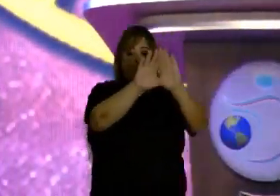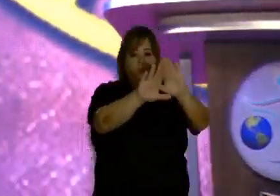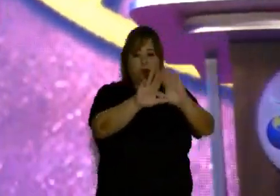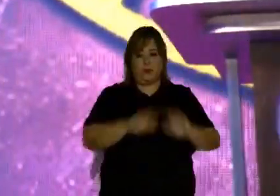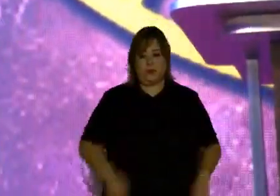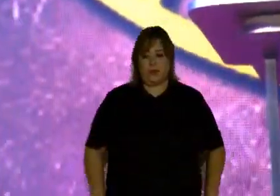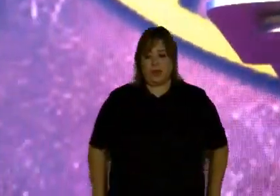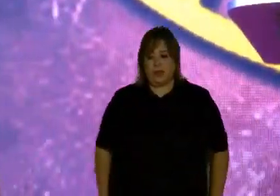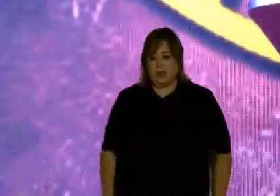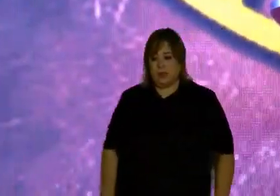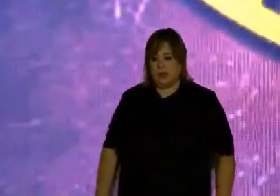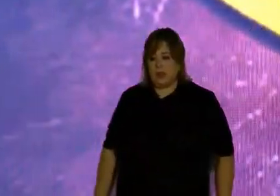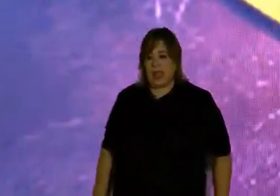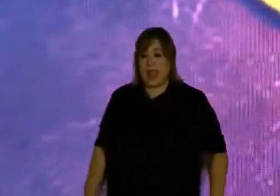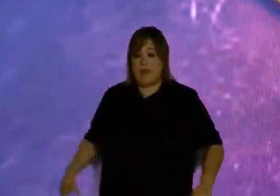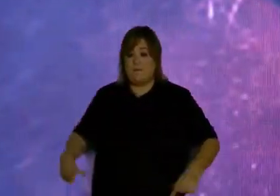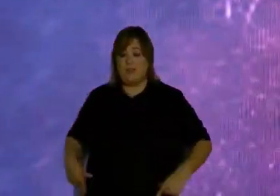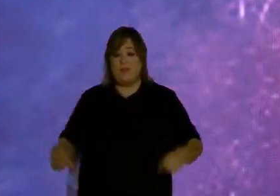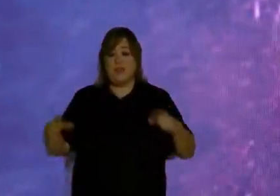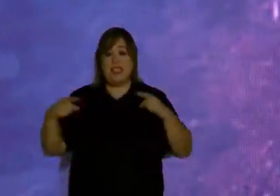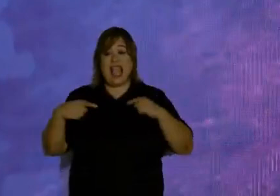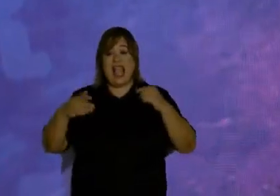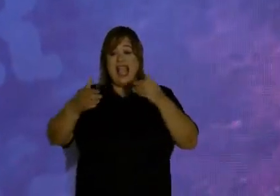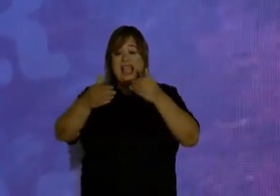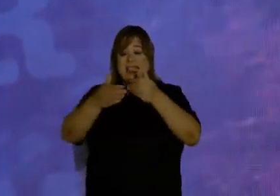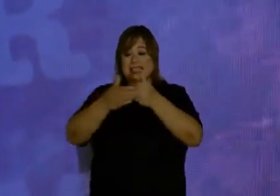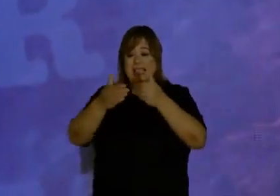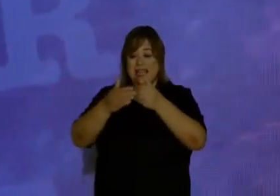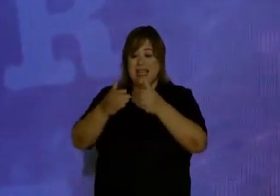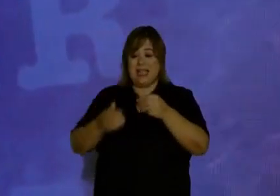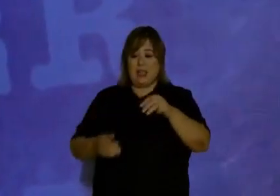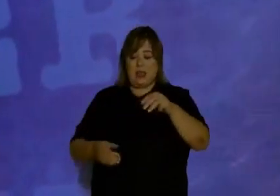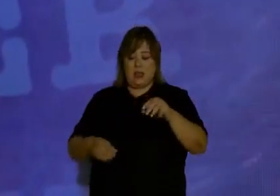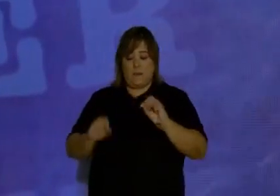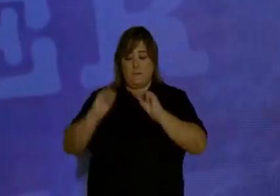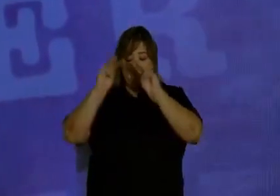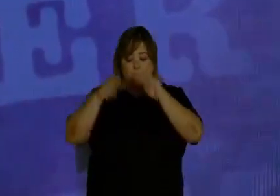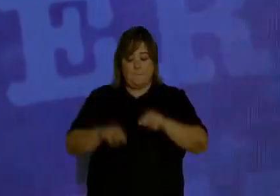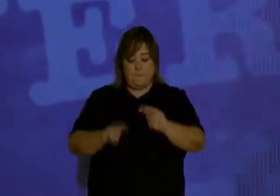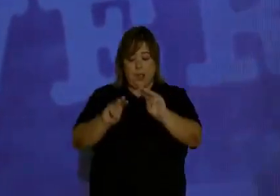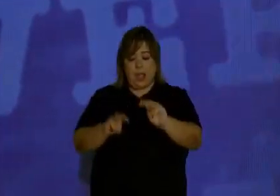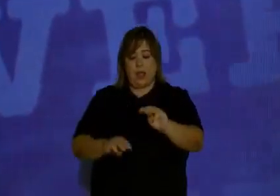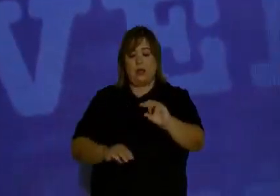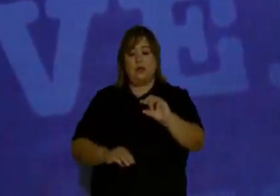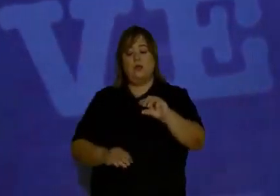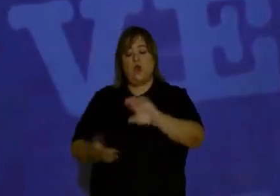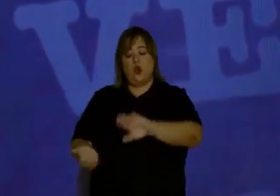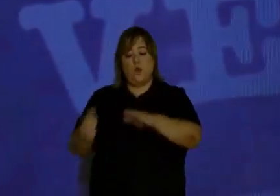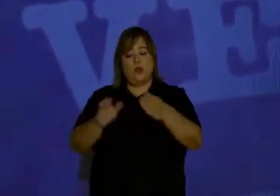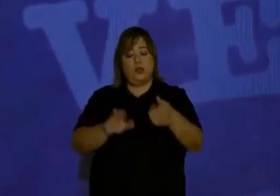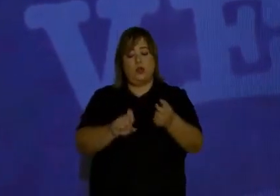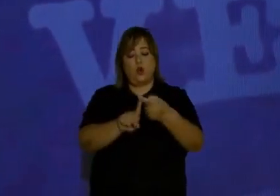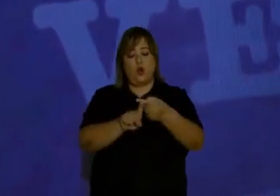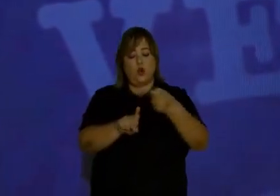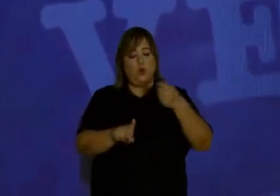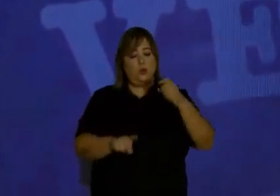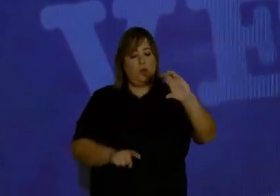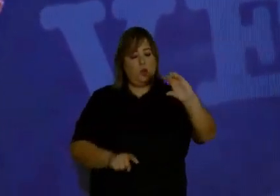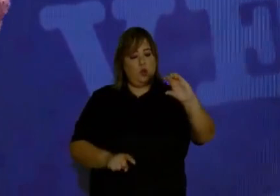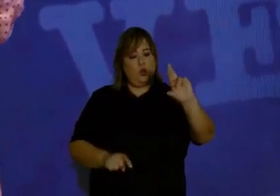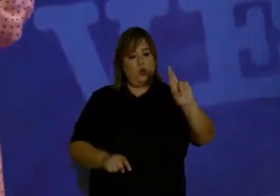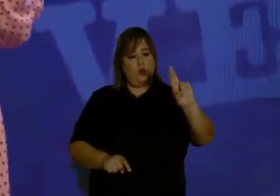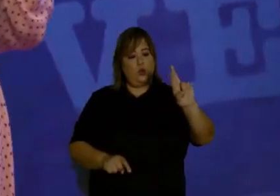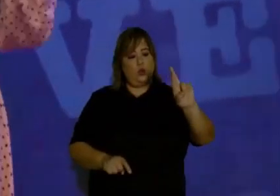desarrolló con los esenios cerca del Mar Muerto, donde está la cueva de Qumran. Y dice que era parte de ese equipo